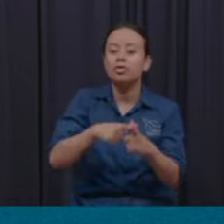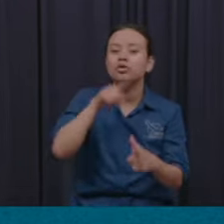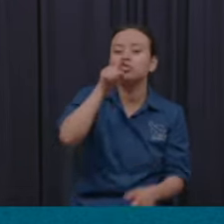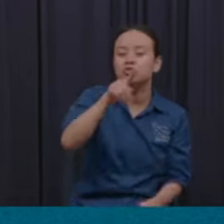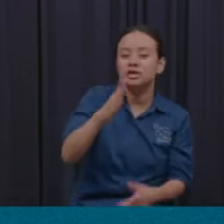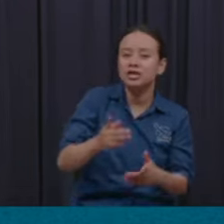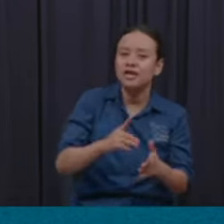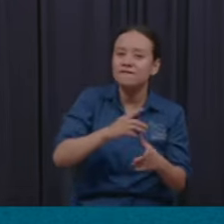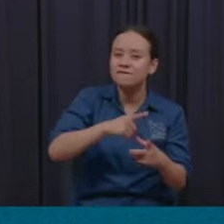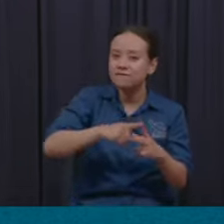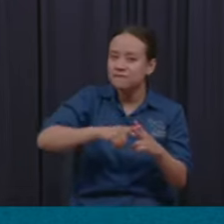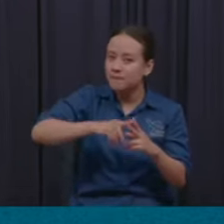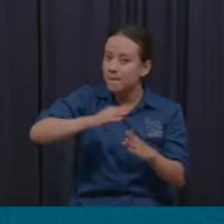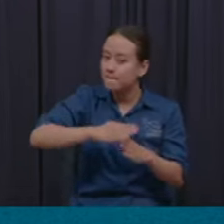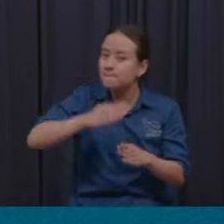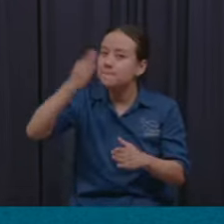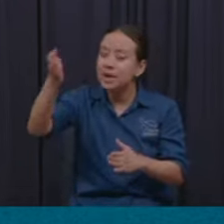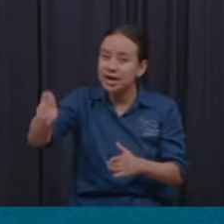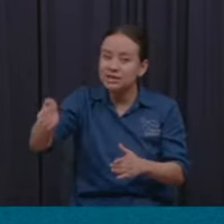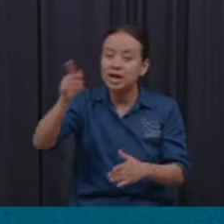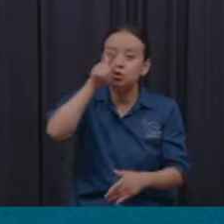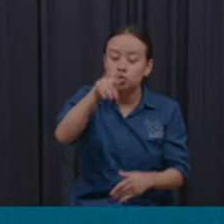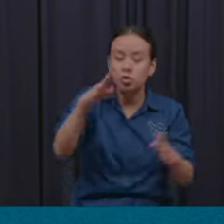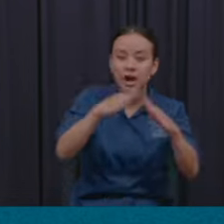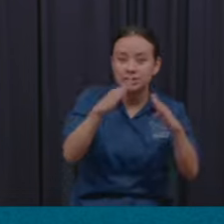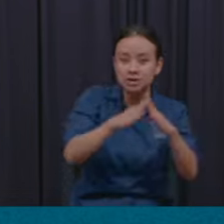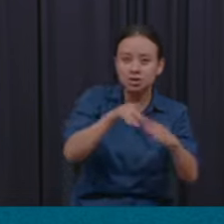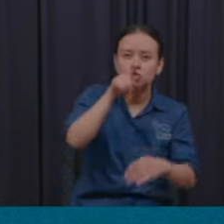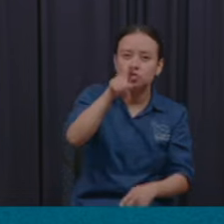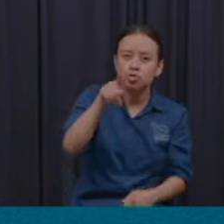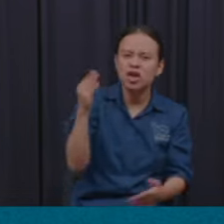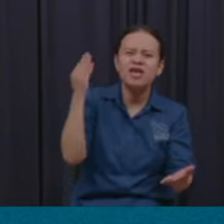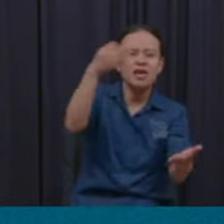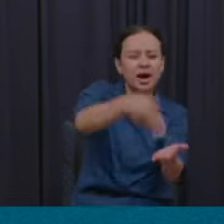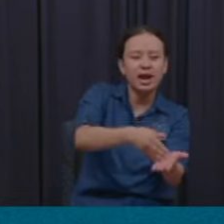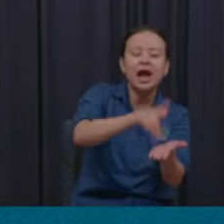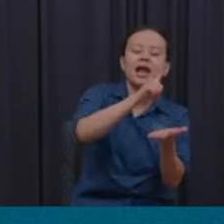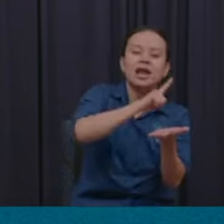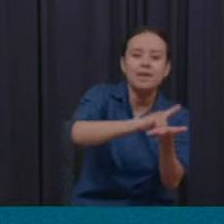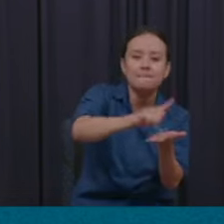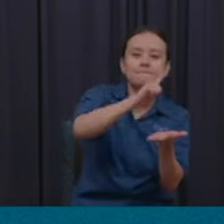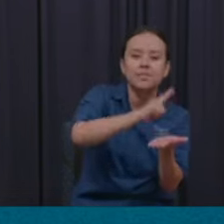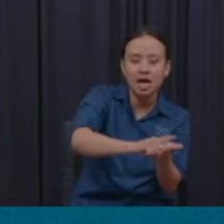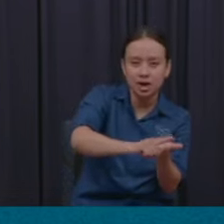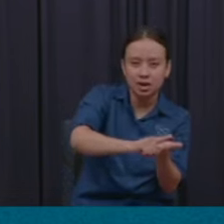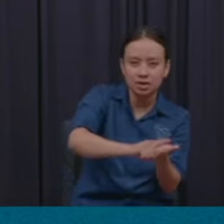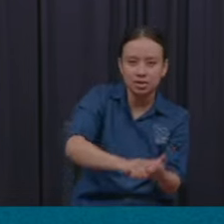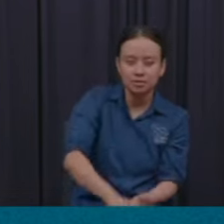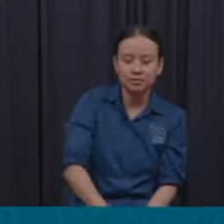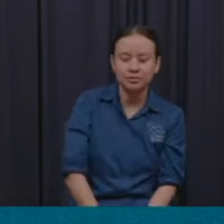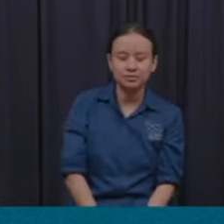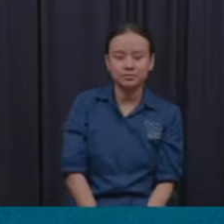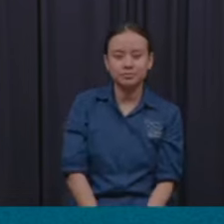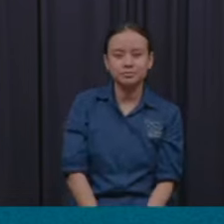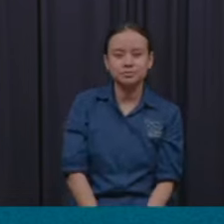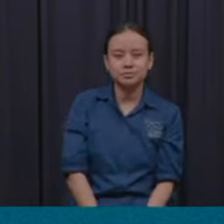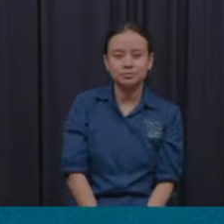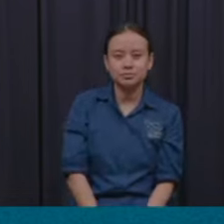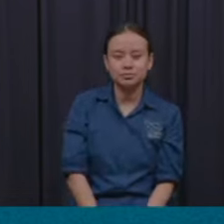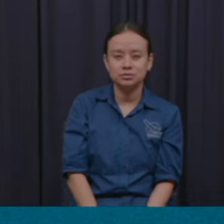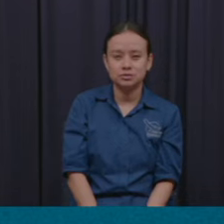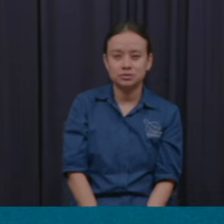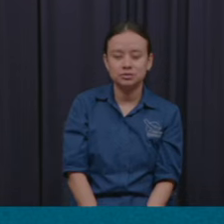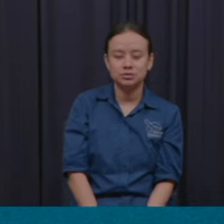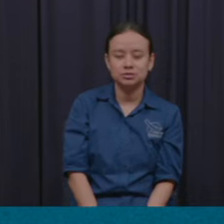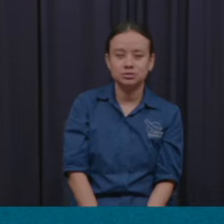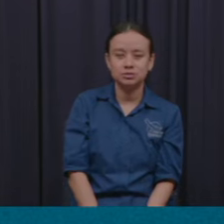tarea. Tú vas a ir a limpiar tu casa. Ya voy a explicar de qué. Enseguida pensó, uy, ¿verdad que 3 días que no la barro? Eso